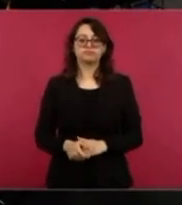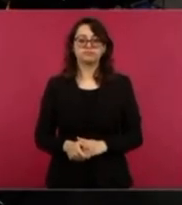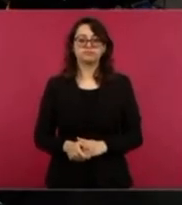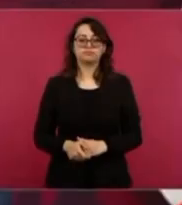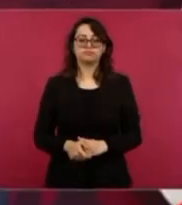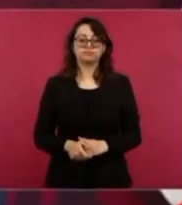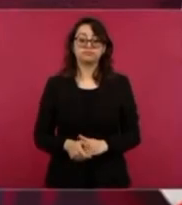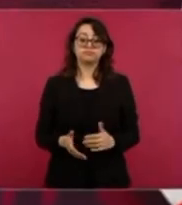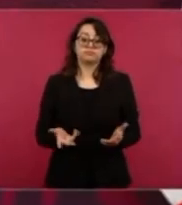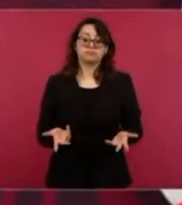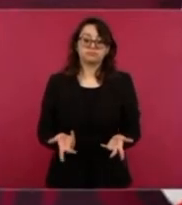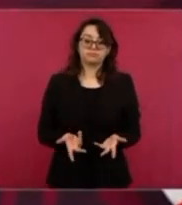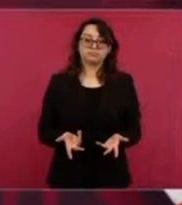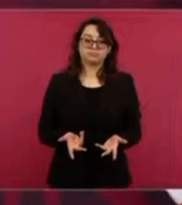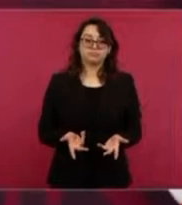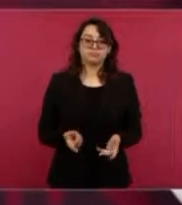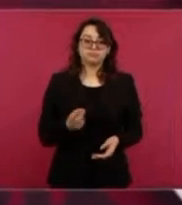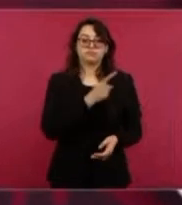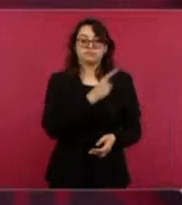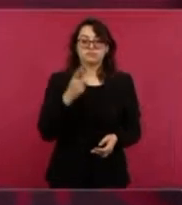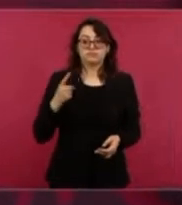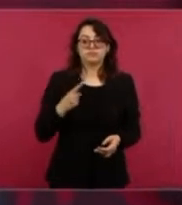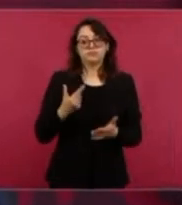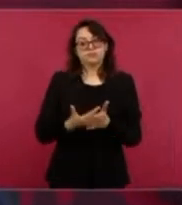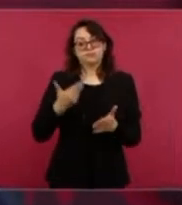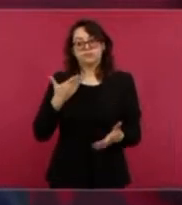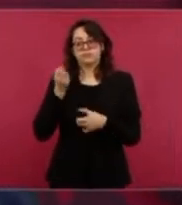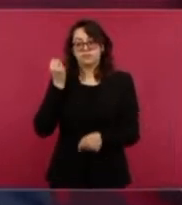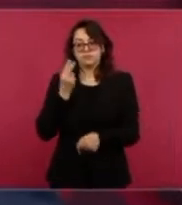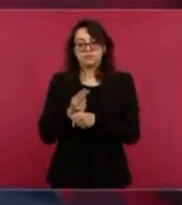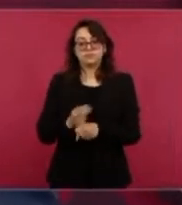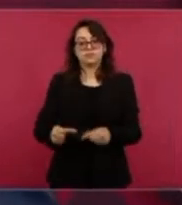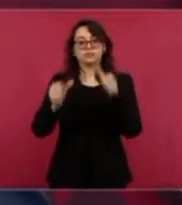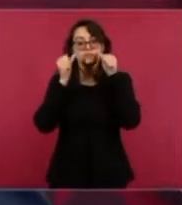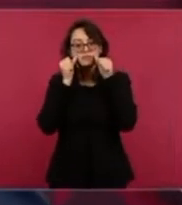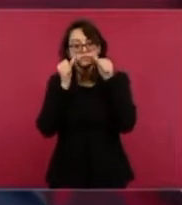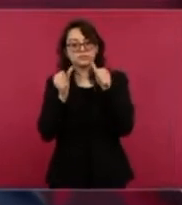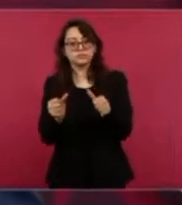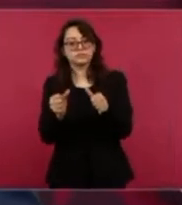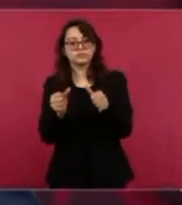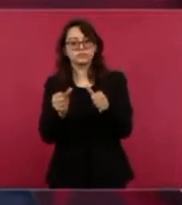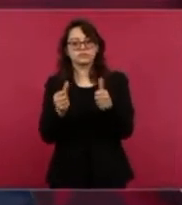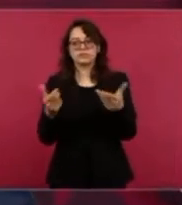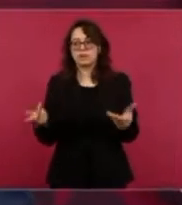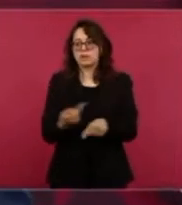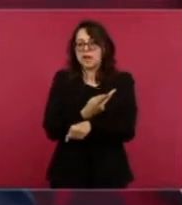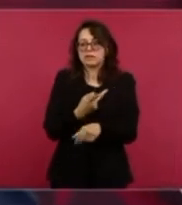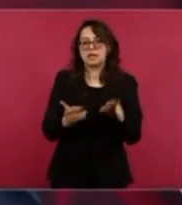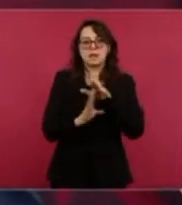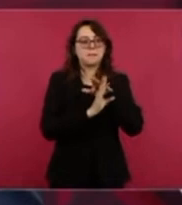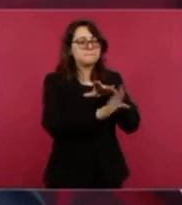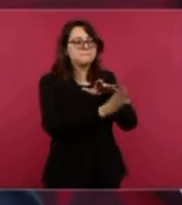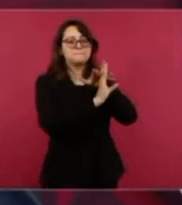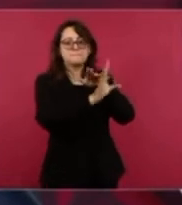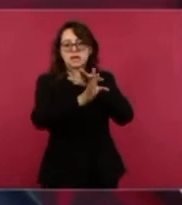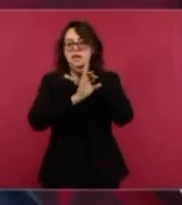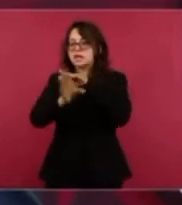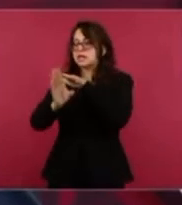y tenemos que atenderlo y atender las causas, ir al